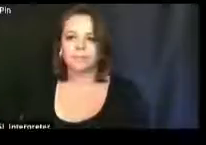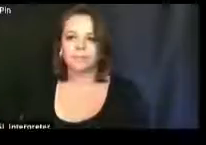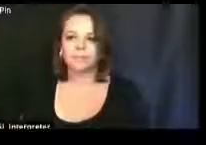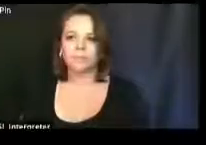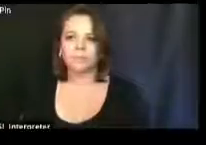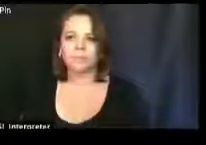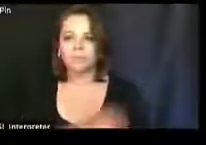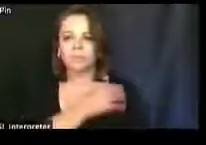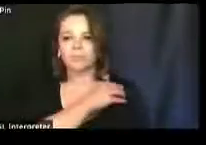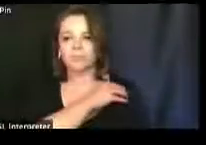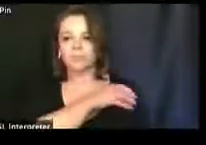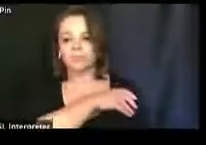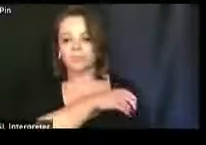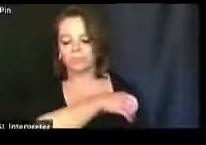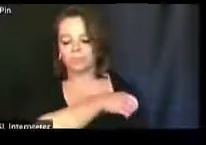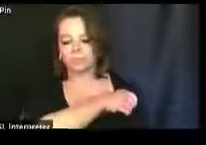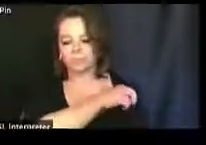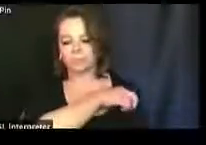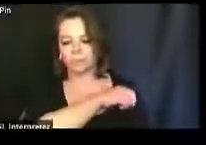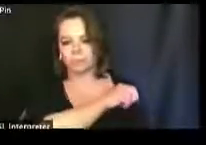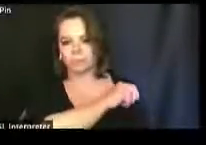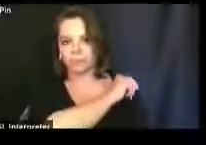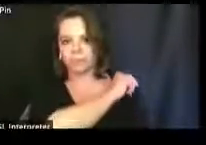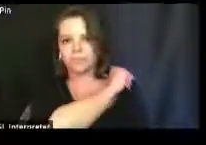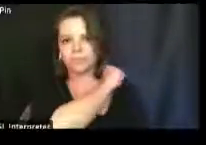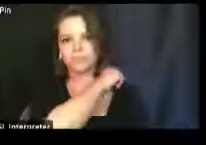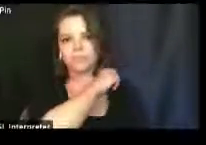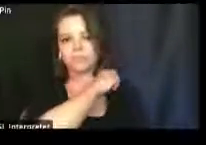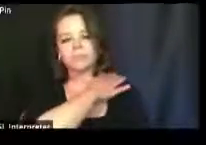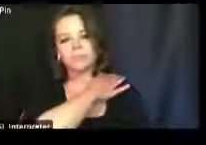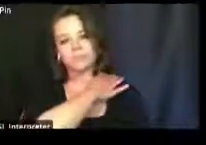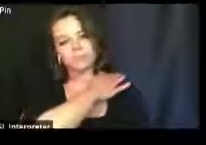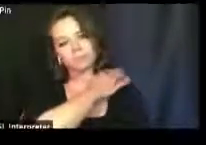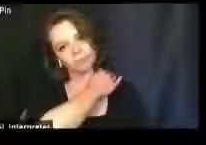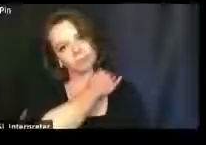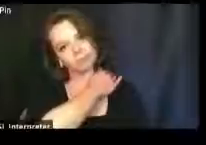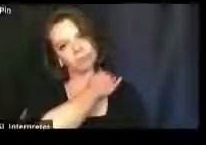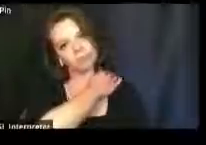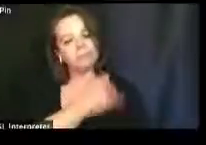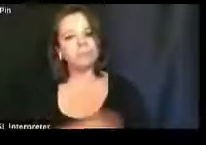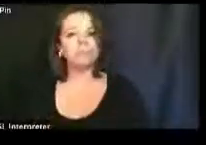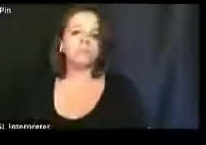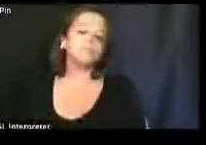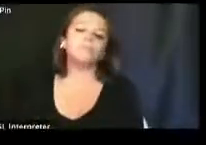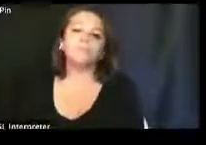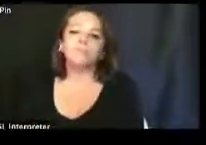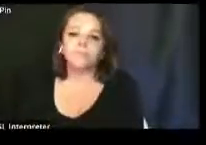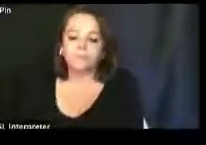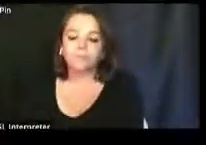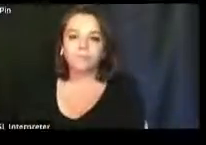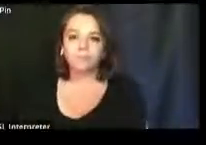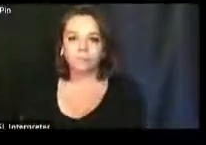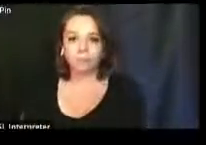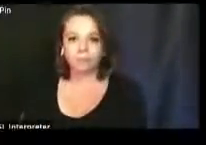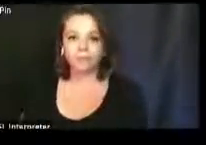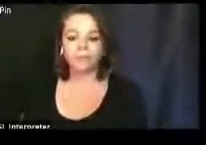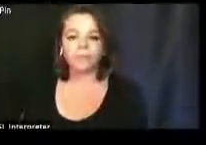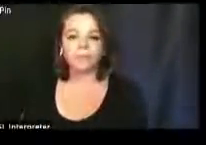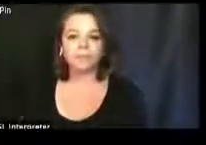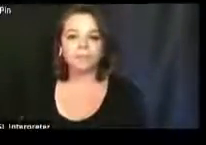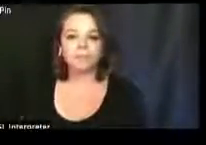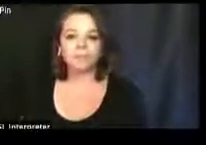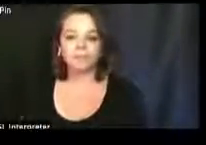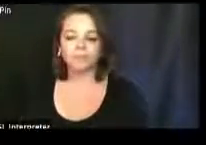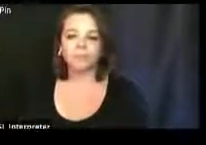que tenga a un intérprete. Se les dará un aviso de 30 segundos cuando le quede ese tiempo